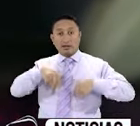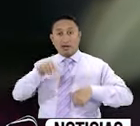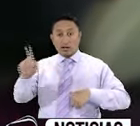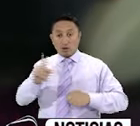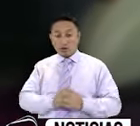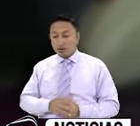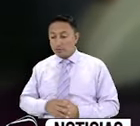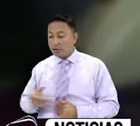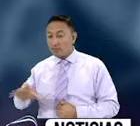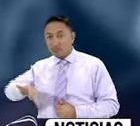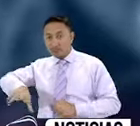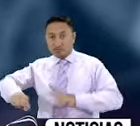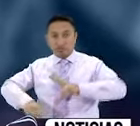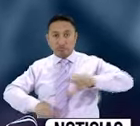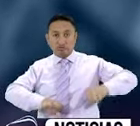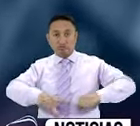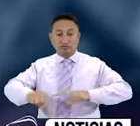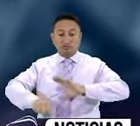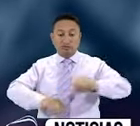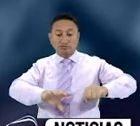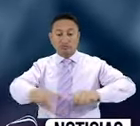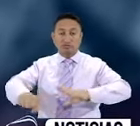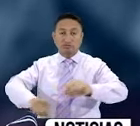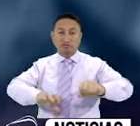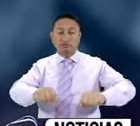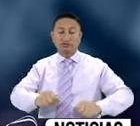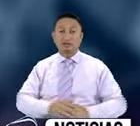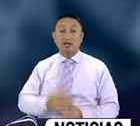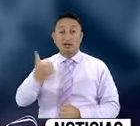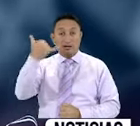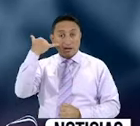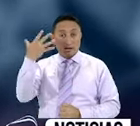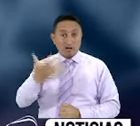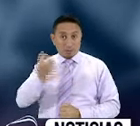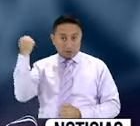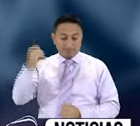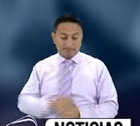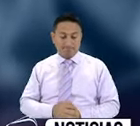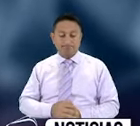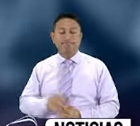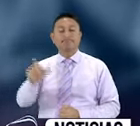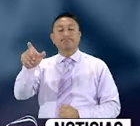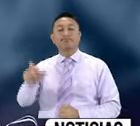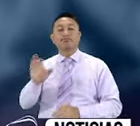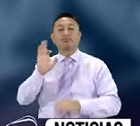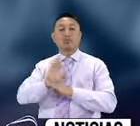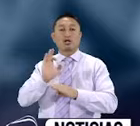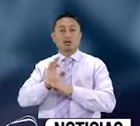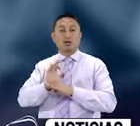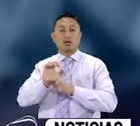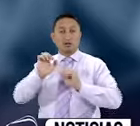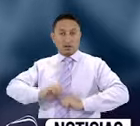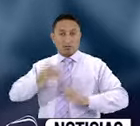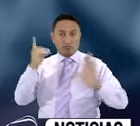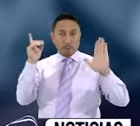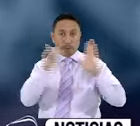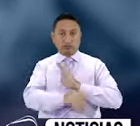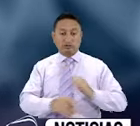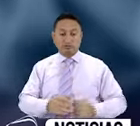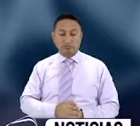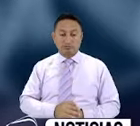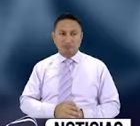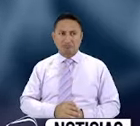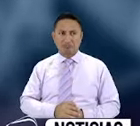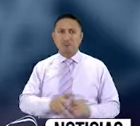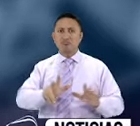pasajes, recopilando celulares. Según uno de los afectados, que se atrevió a poner la denuncia, eran al menos 8 los